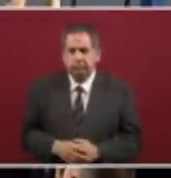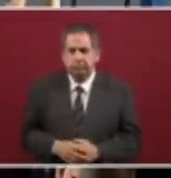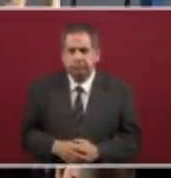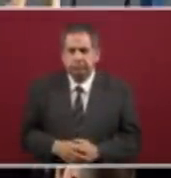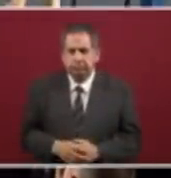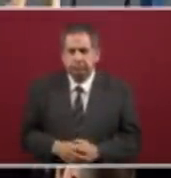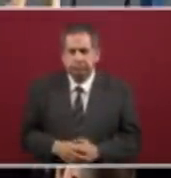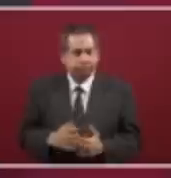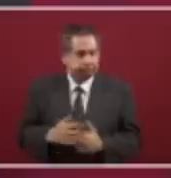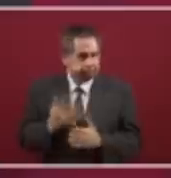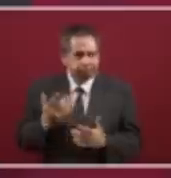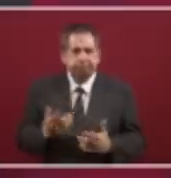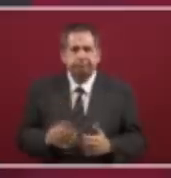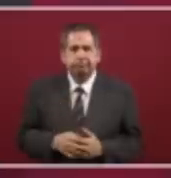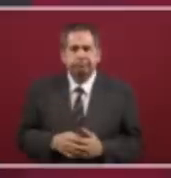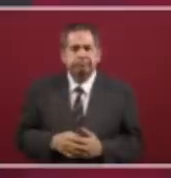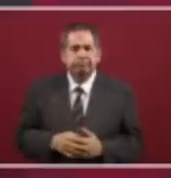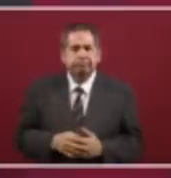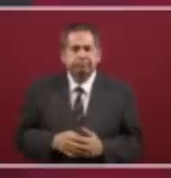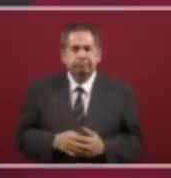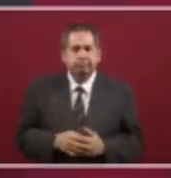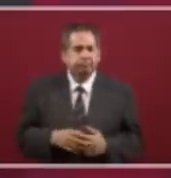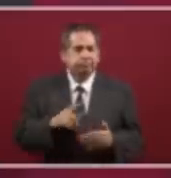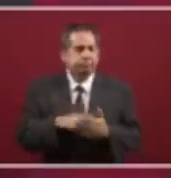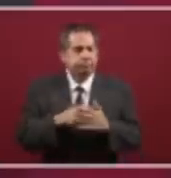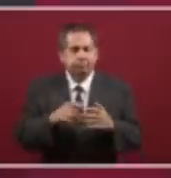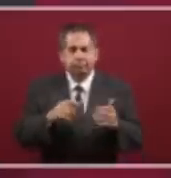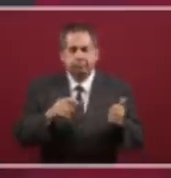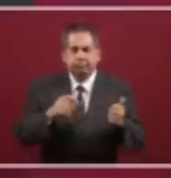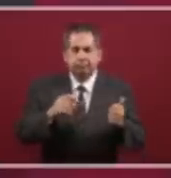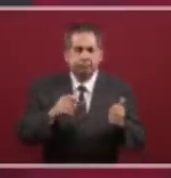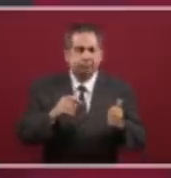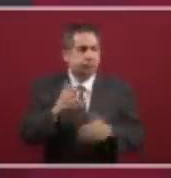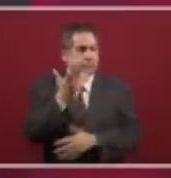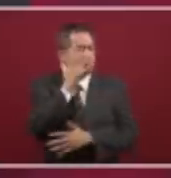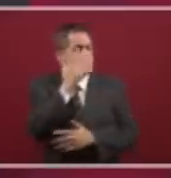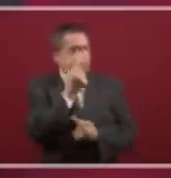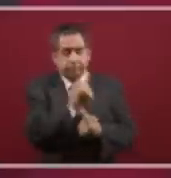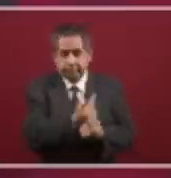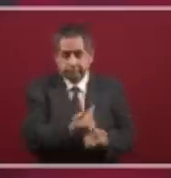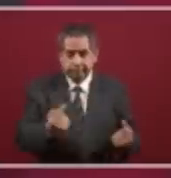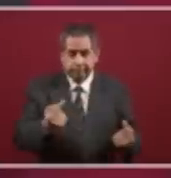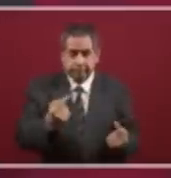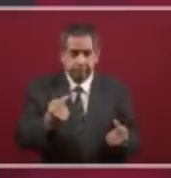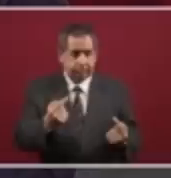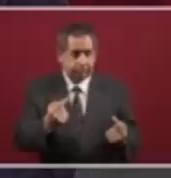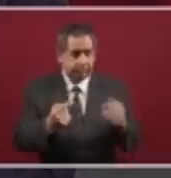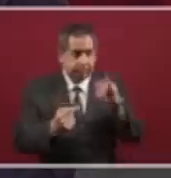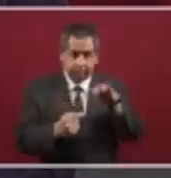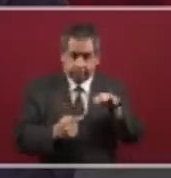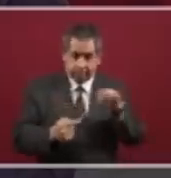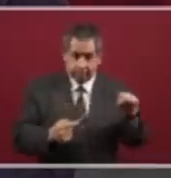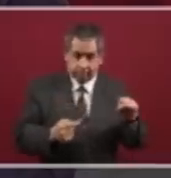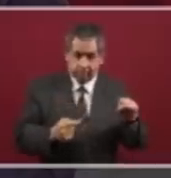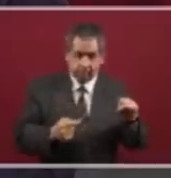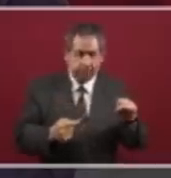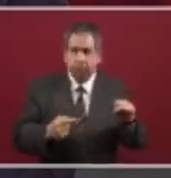el porqué de la subrogación de las guarderías del seguro